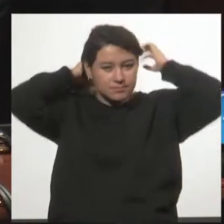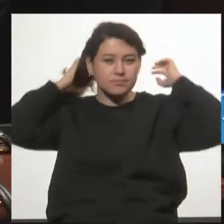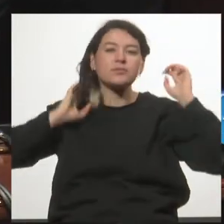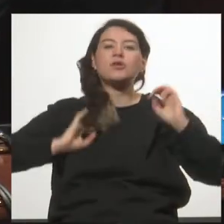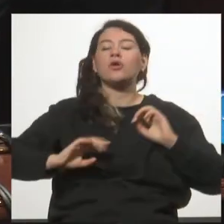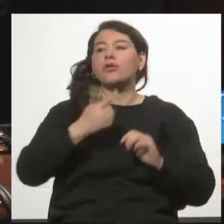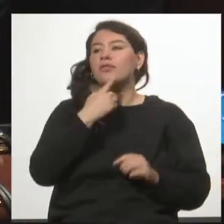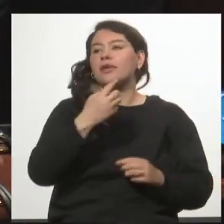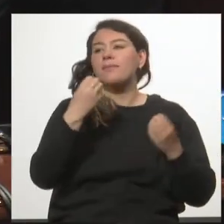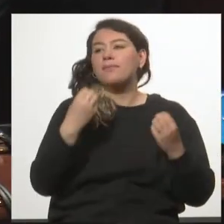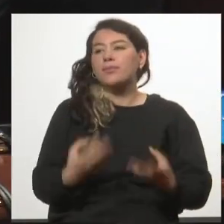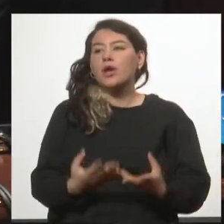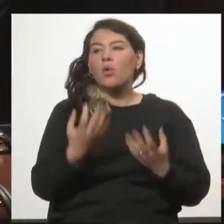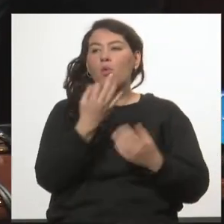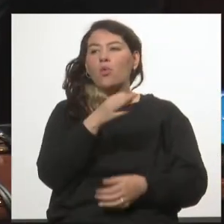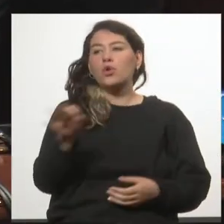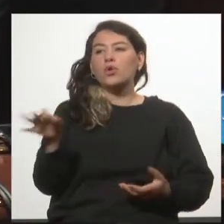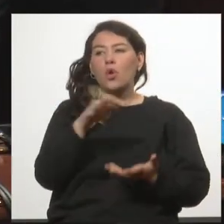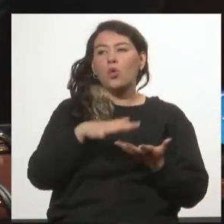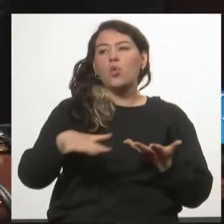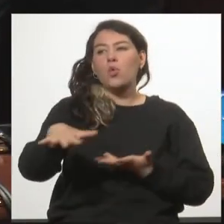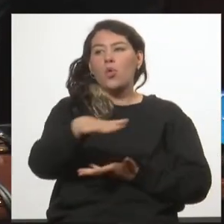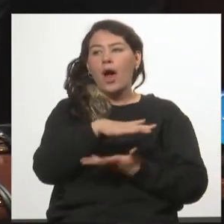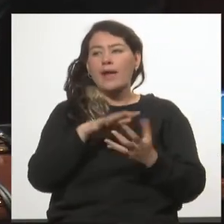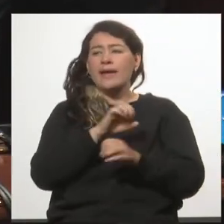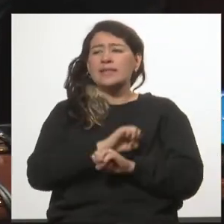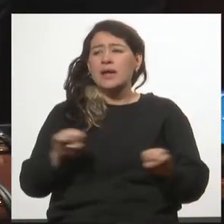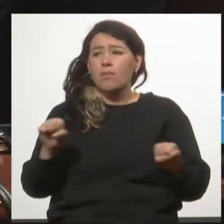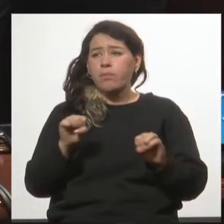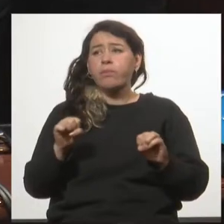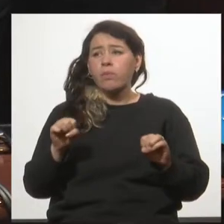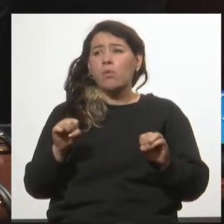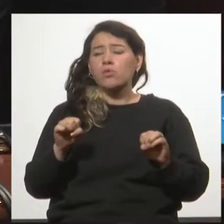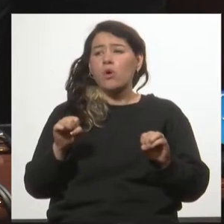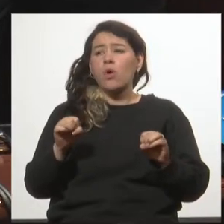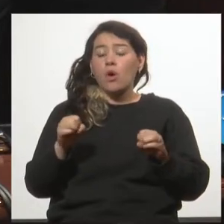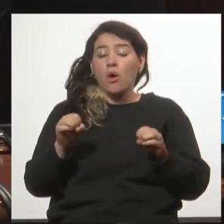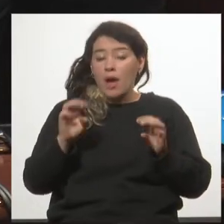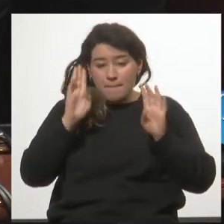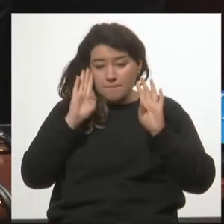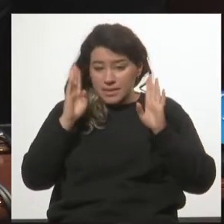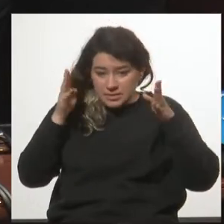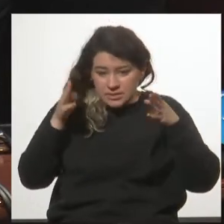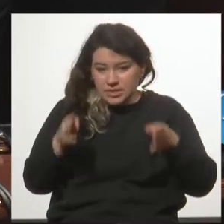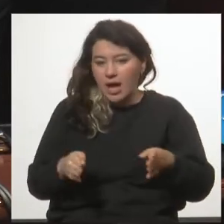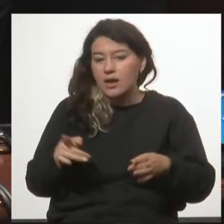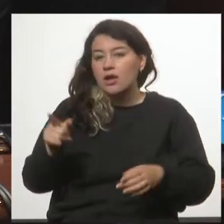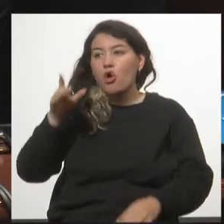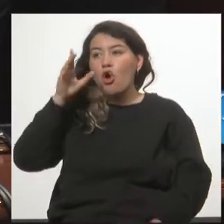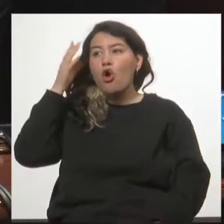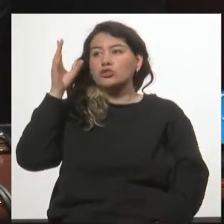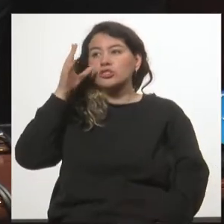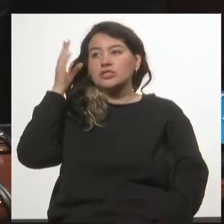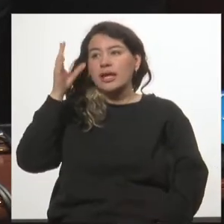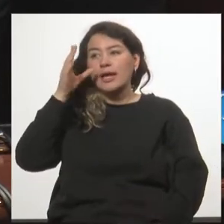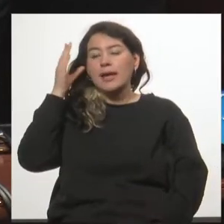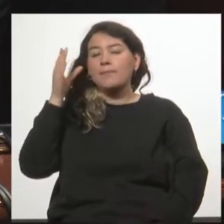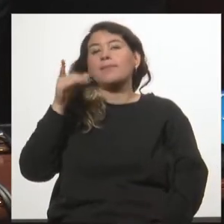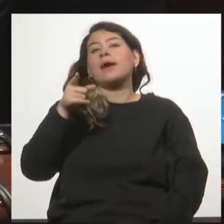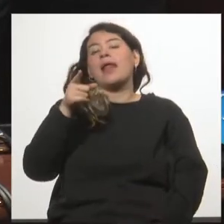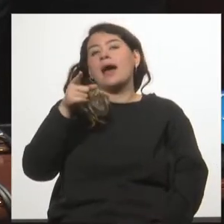fue el único lugar desde el que se pudo abrazar la ingeniera carolina cossé para